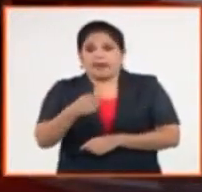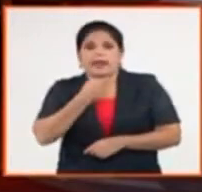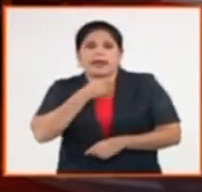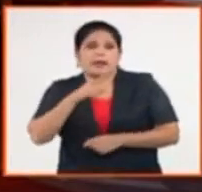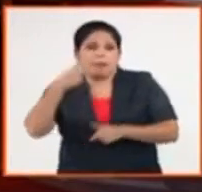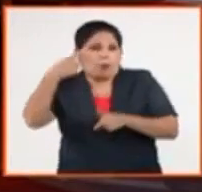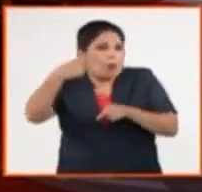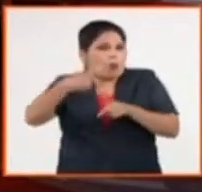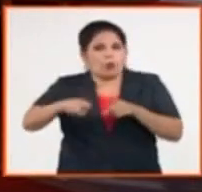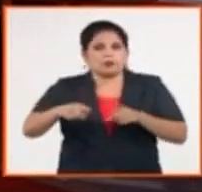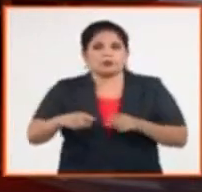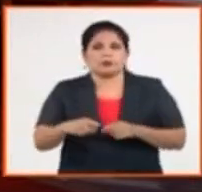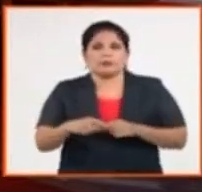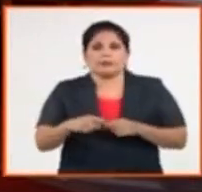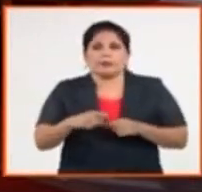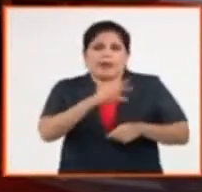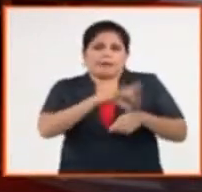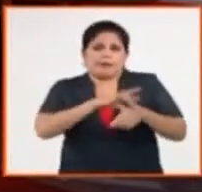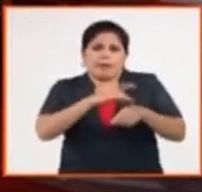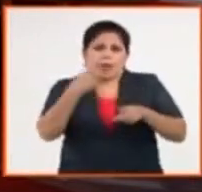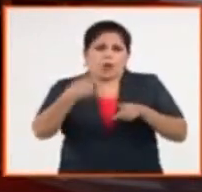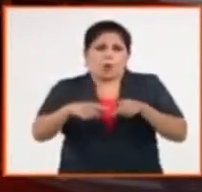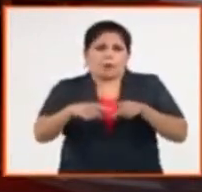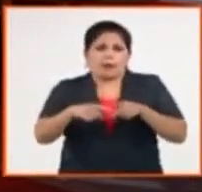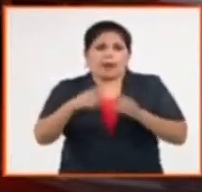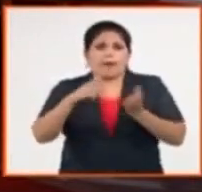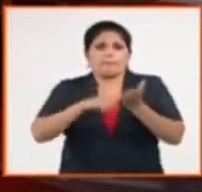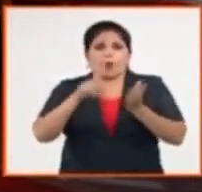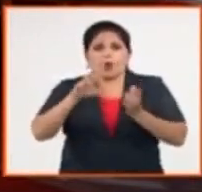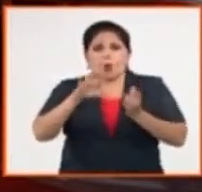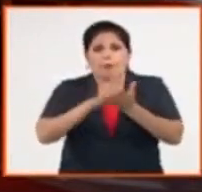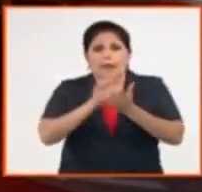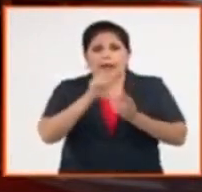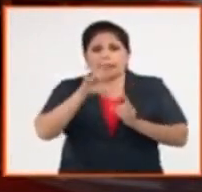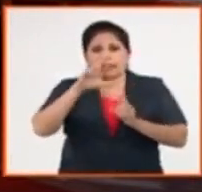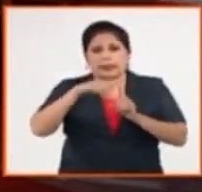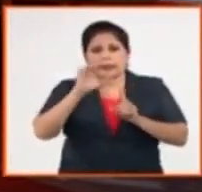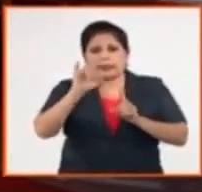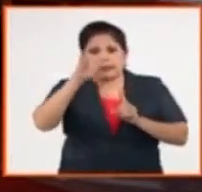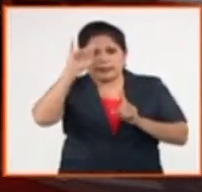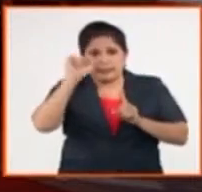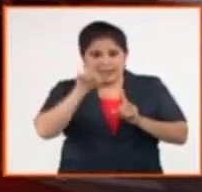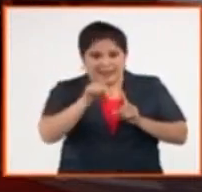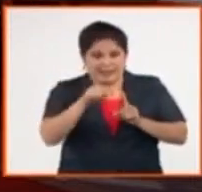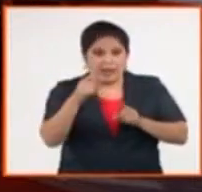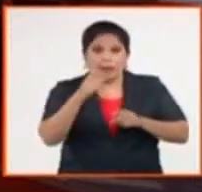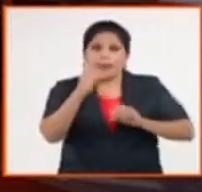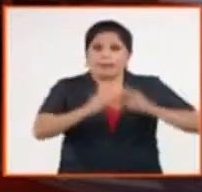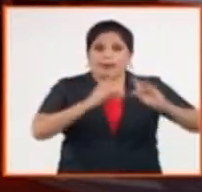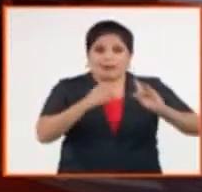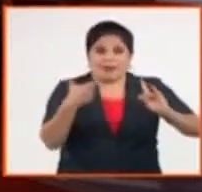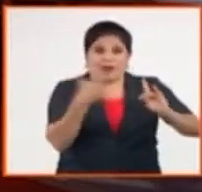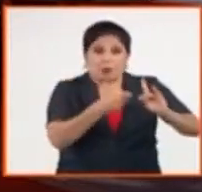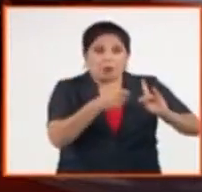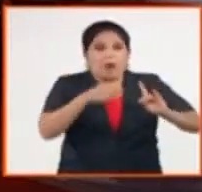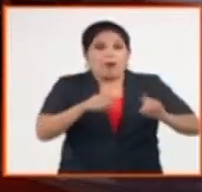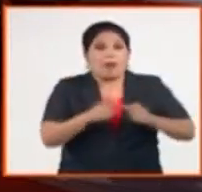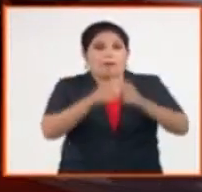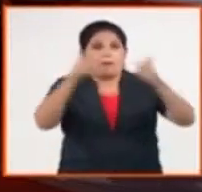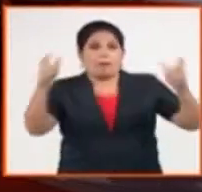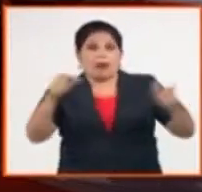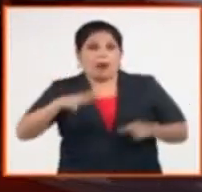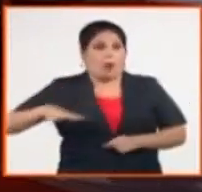repartir 100.000 dosis, ahora estamos hablando de 2 millones y pico para los niños, más 11 millones en general para el país, ¿no? Correctamente.